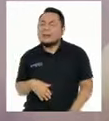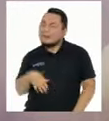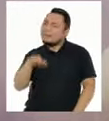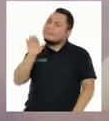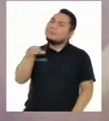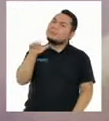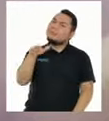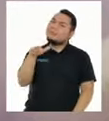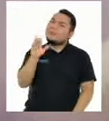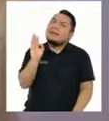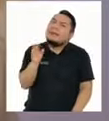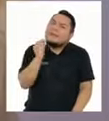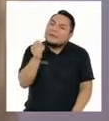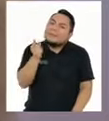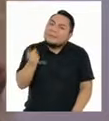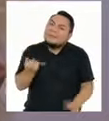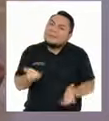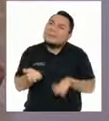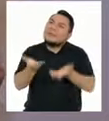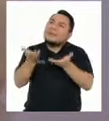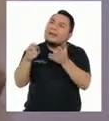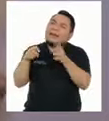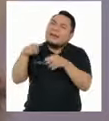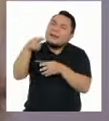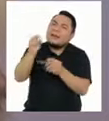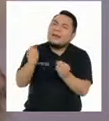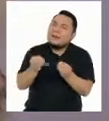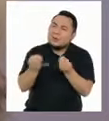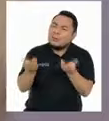Subir las escaleras.